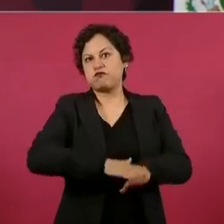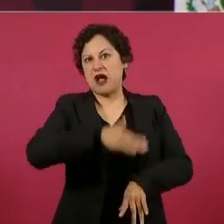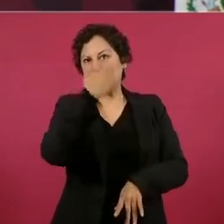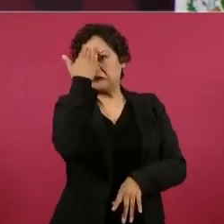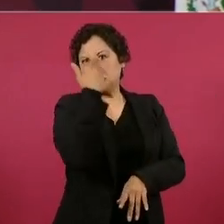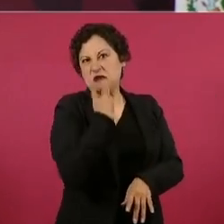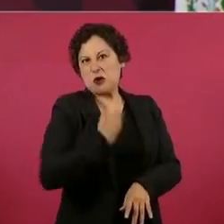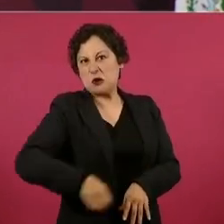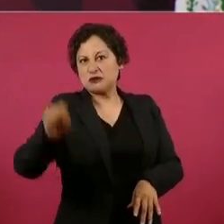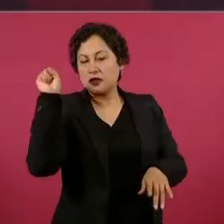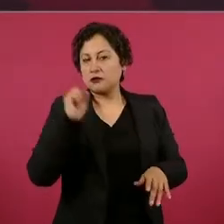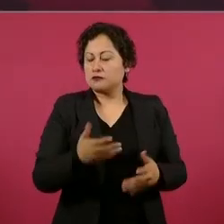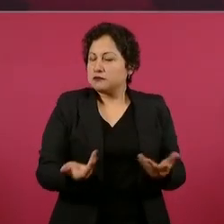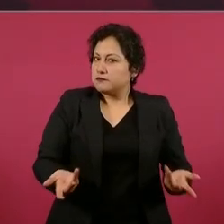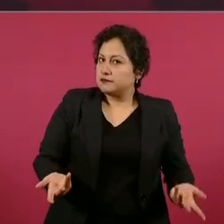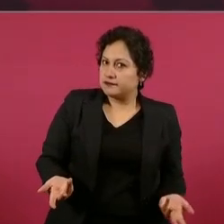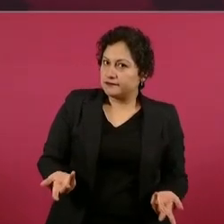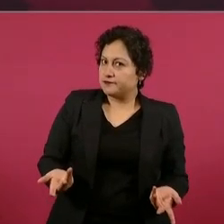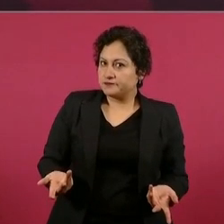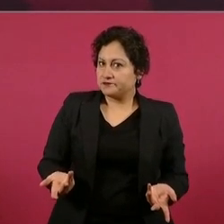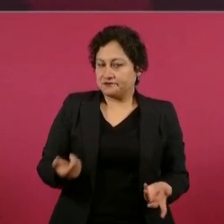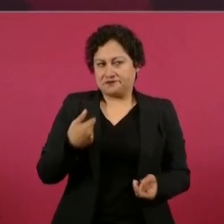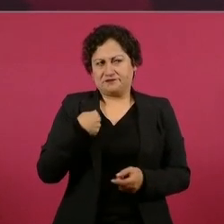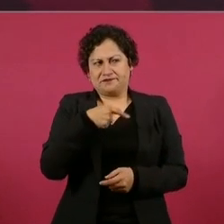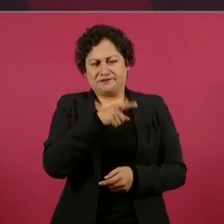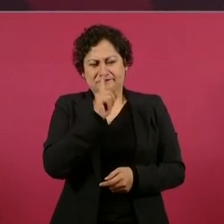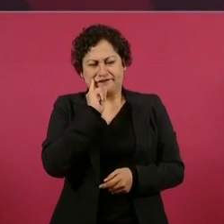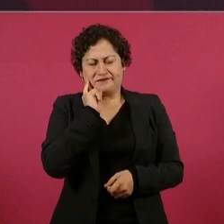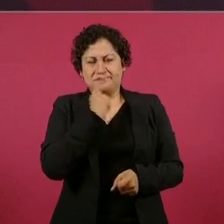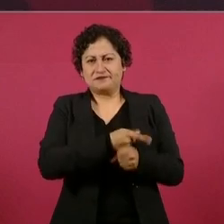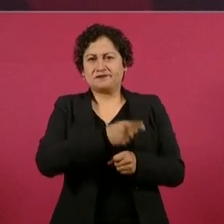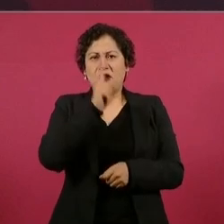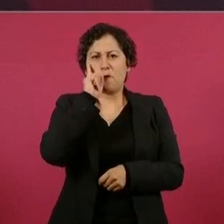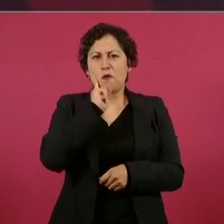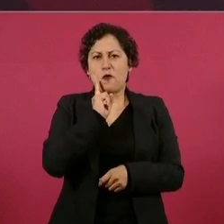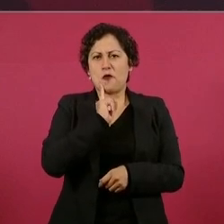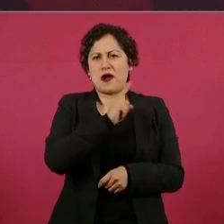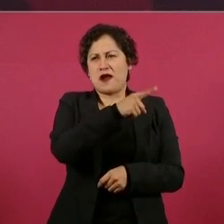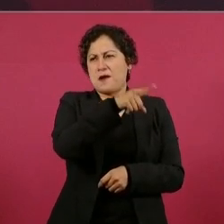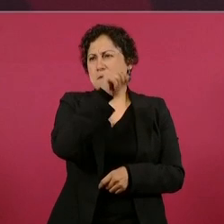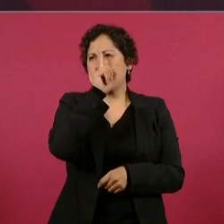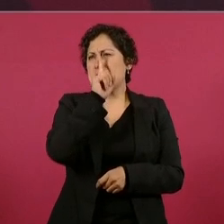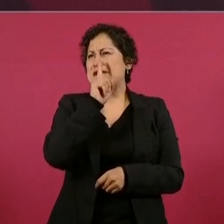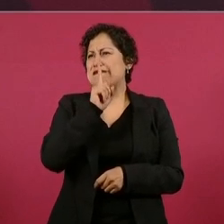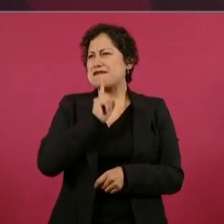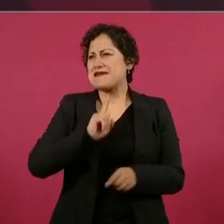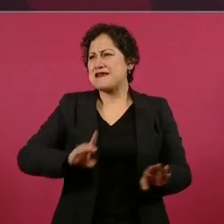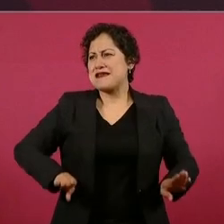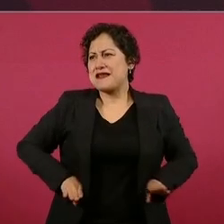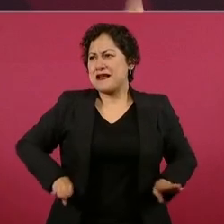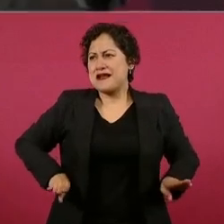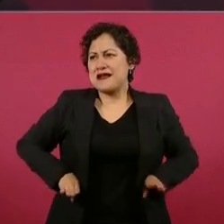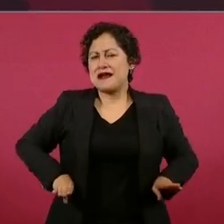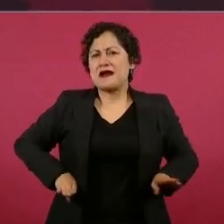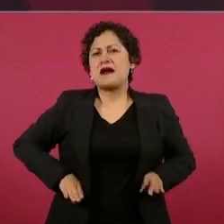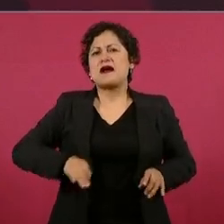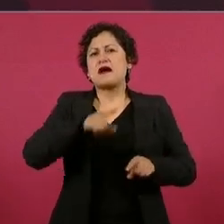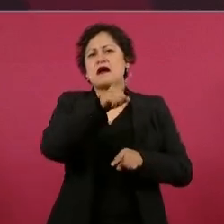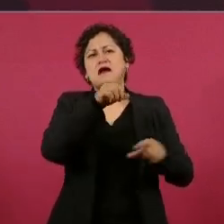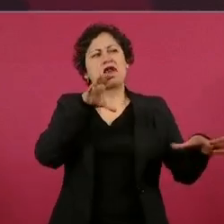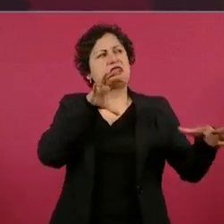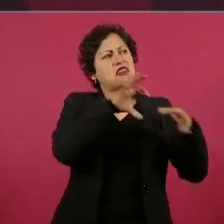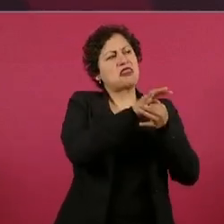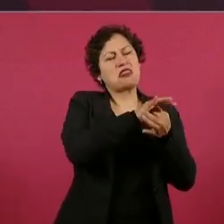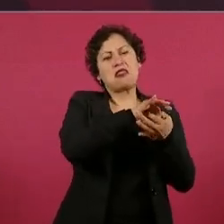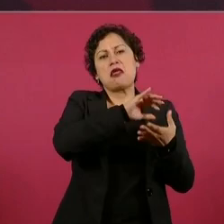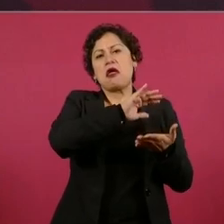que tiene vínculos con la DEA, Entonces,